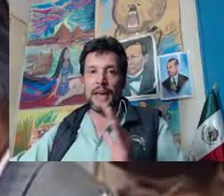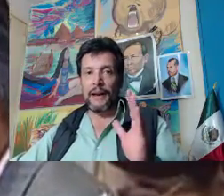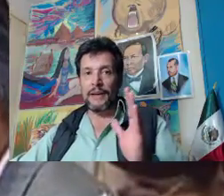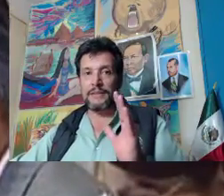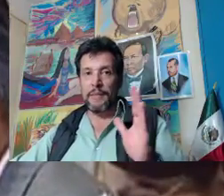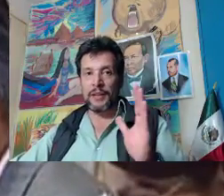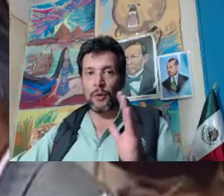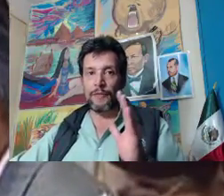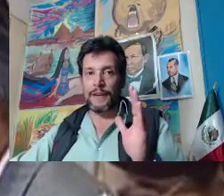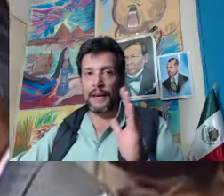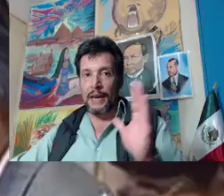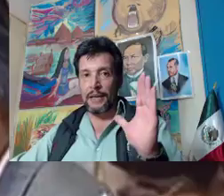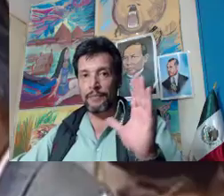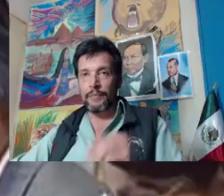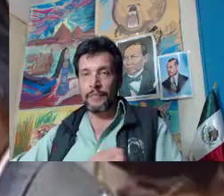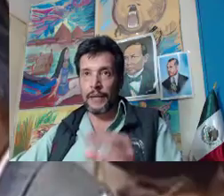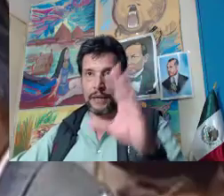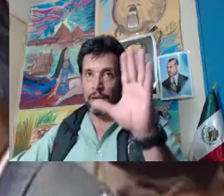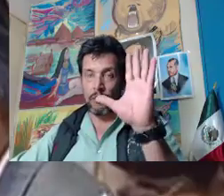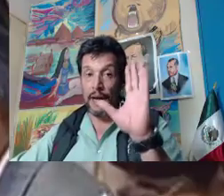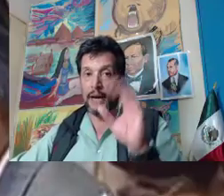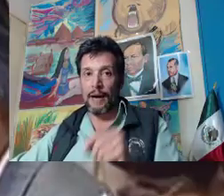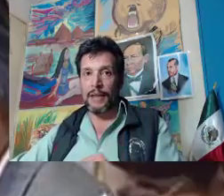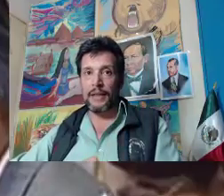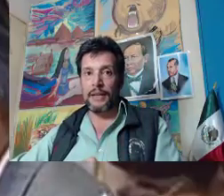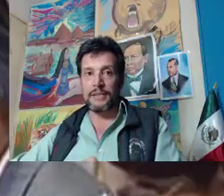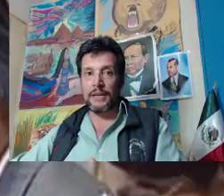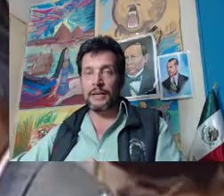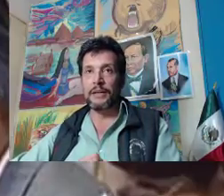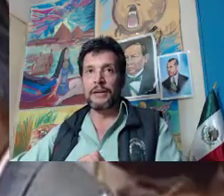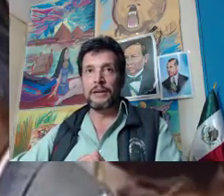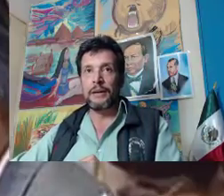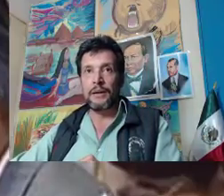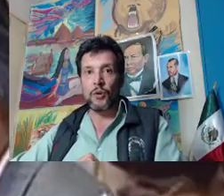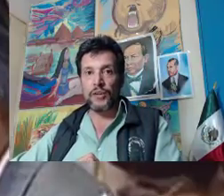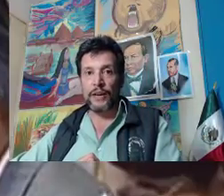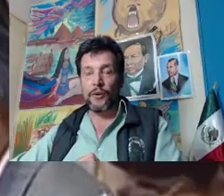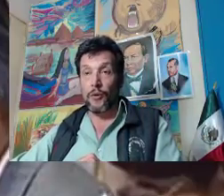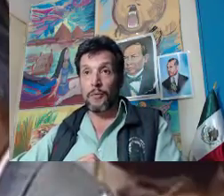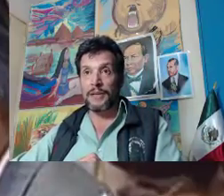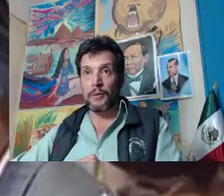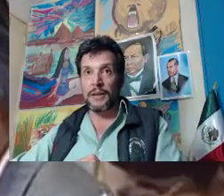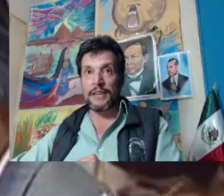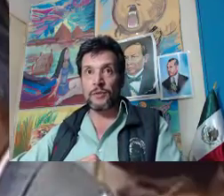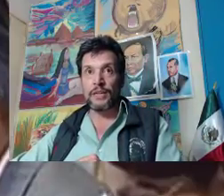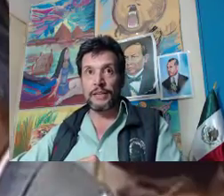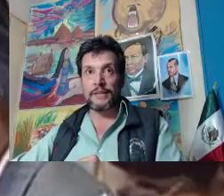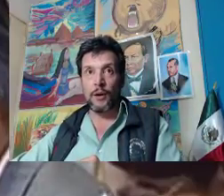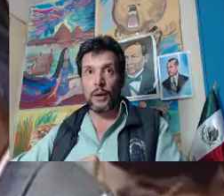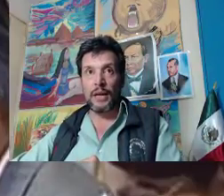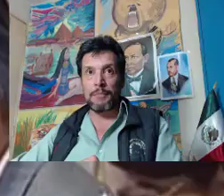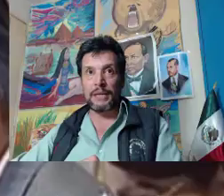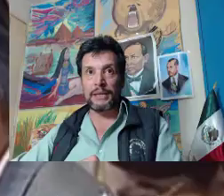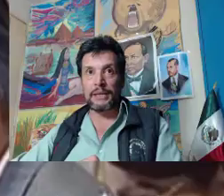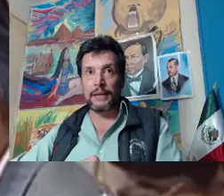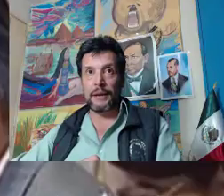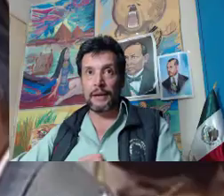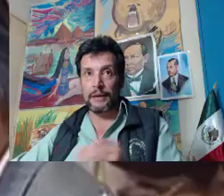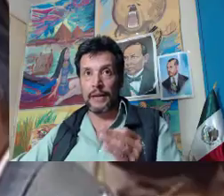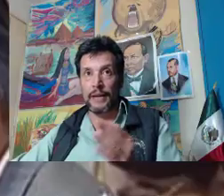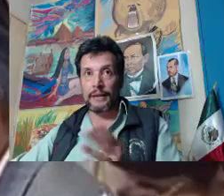¿Vieron la mirada que se aventó al final de lo que acaba de decir Rosario Robles sobre esas 250